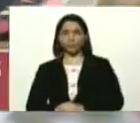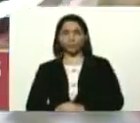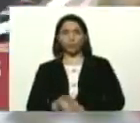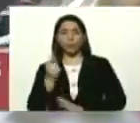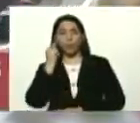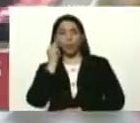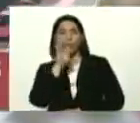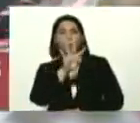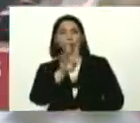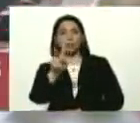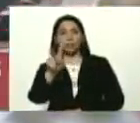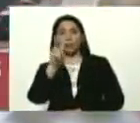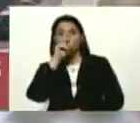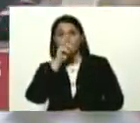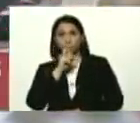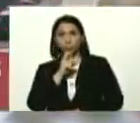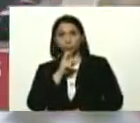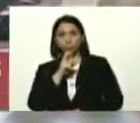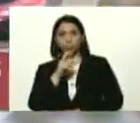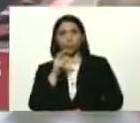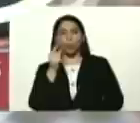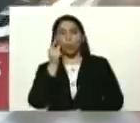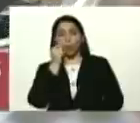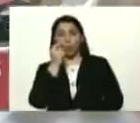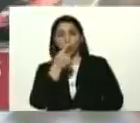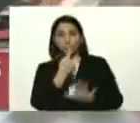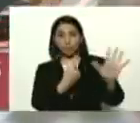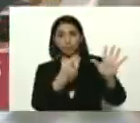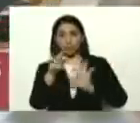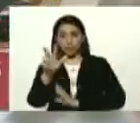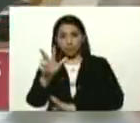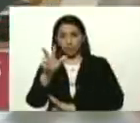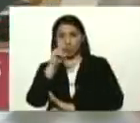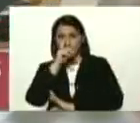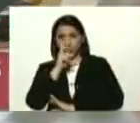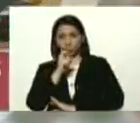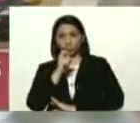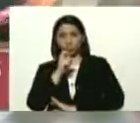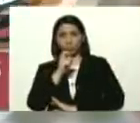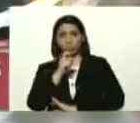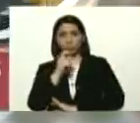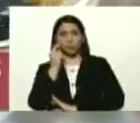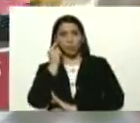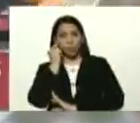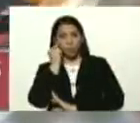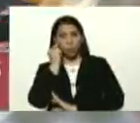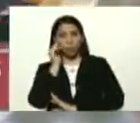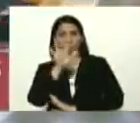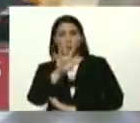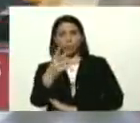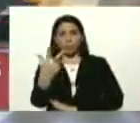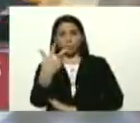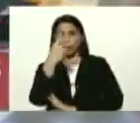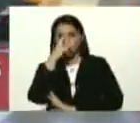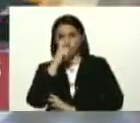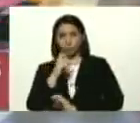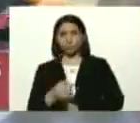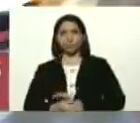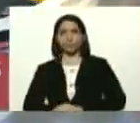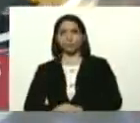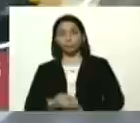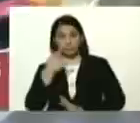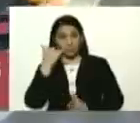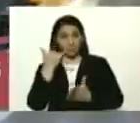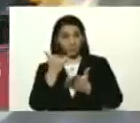de 42 años, un hombre de 63 años y una mujer de 53 años.